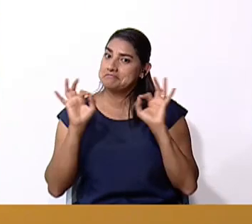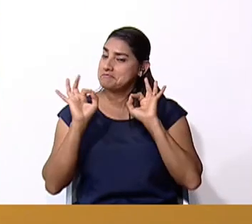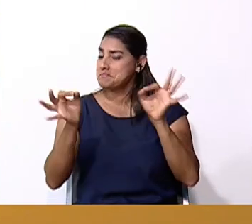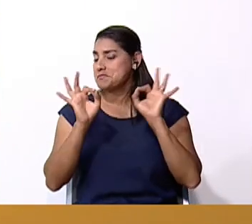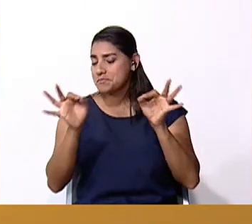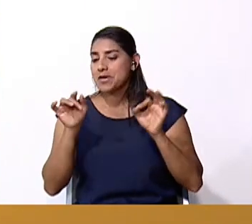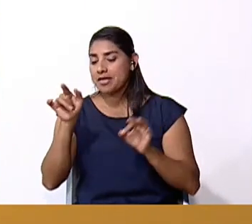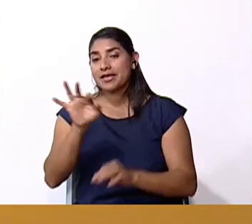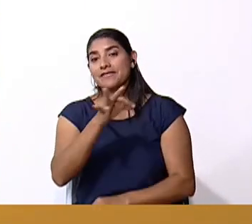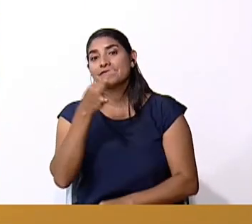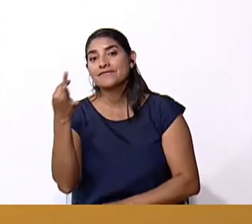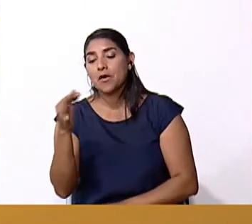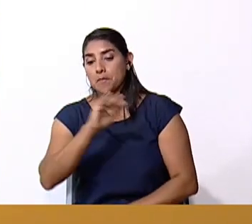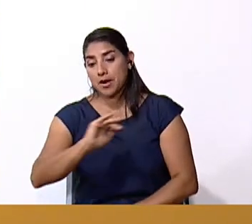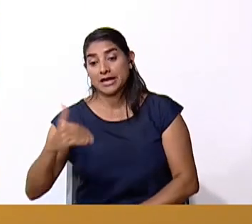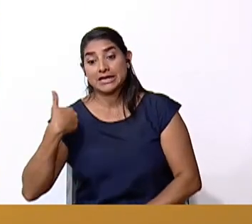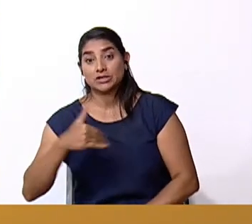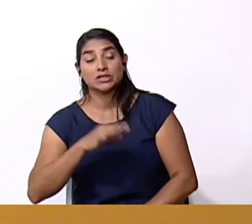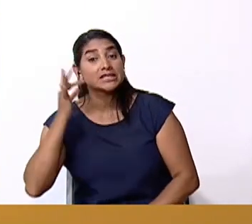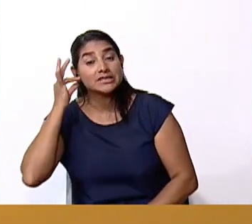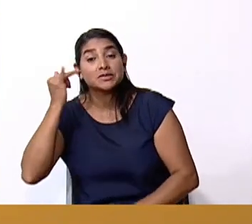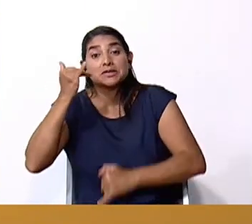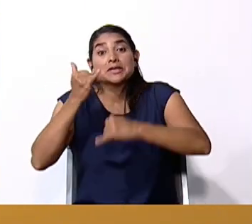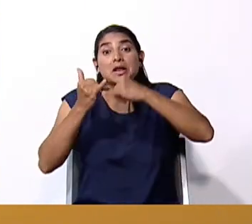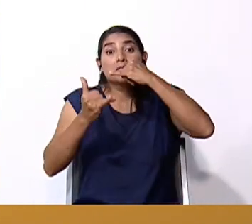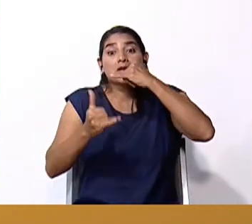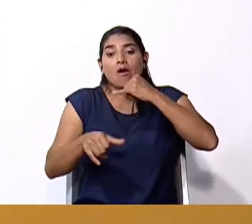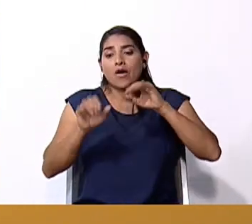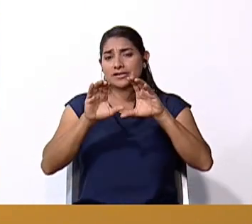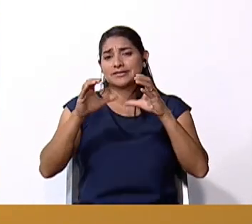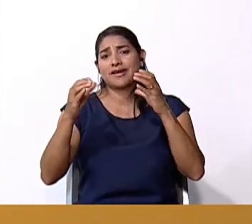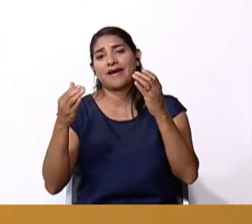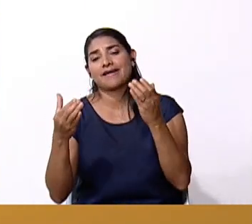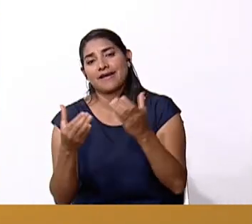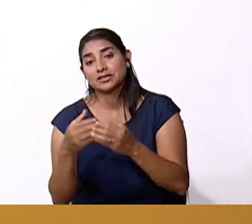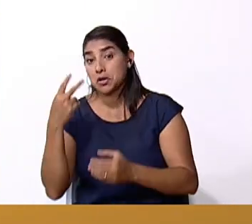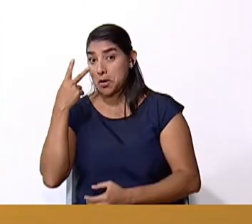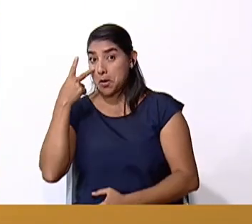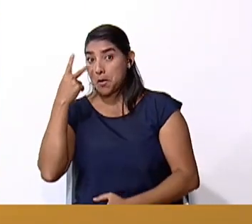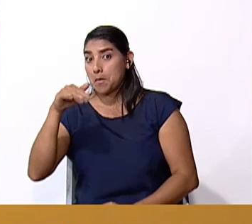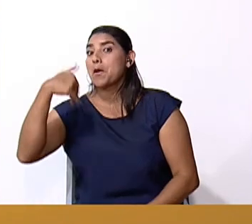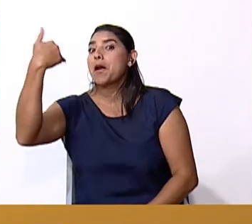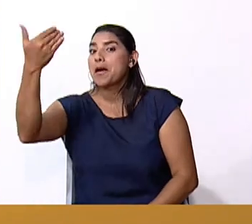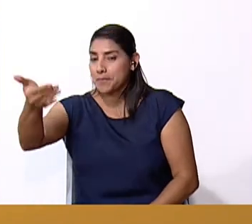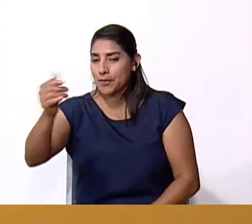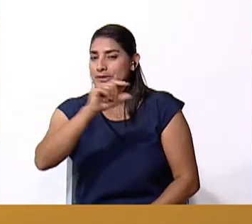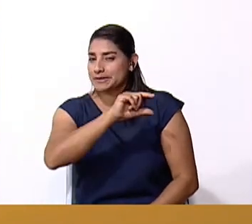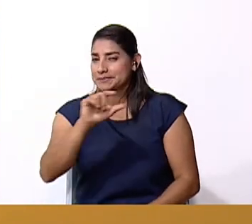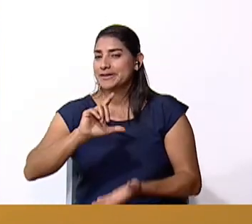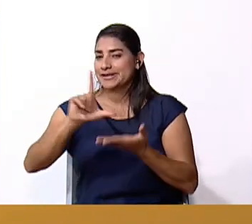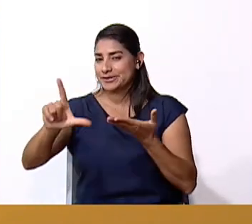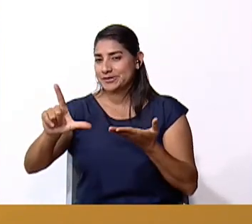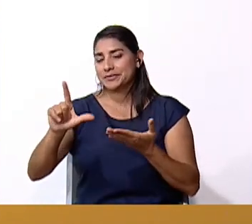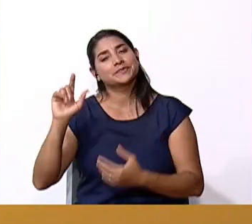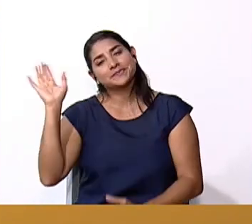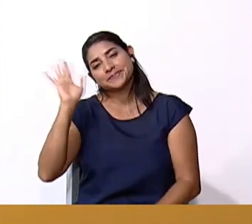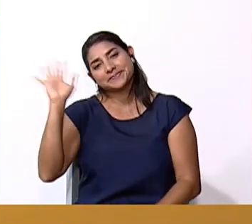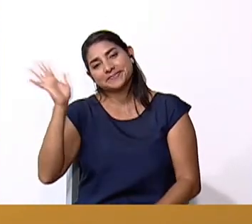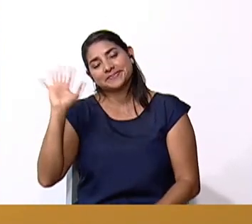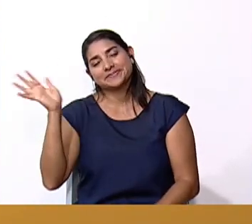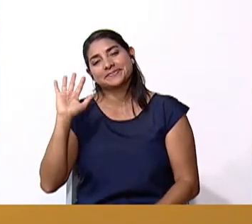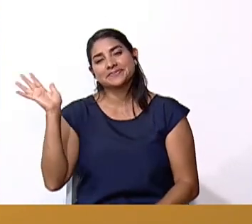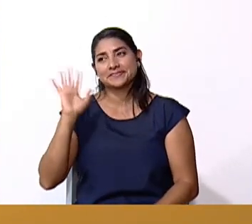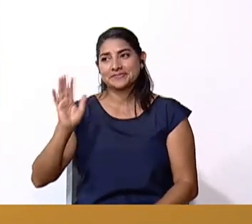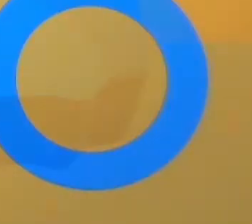De esta manera, niños y niñas, hemos llegado al final de esta clase. Nos vemos en la próxima lección. Hasta pronto.